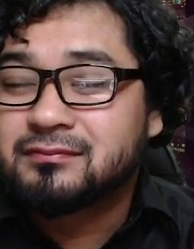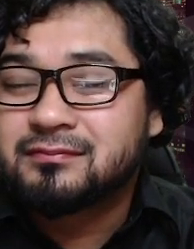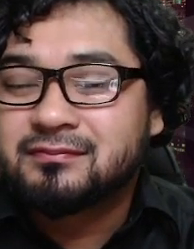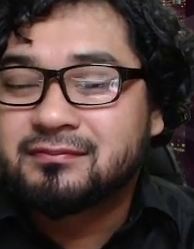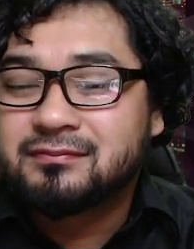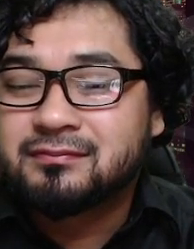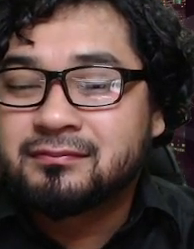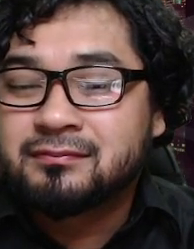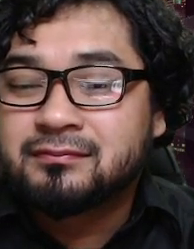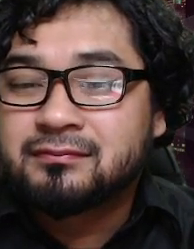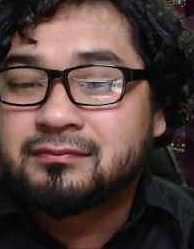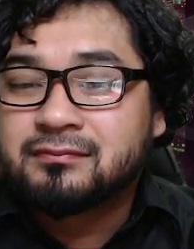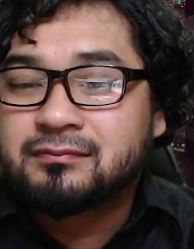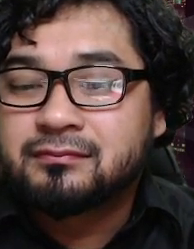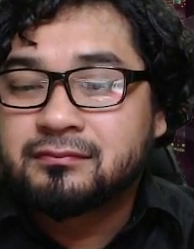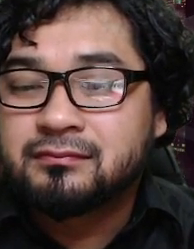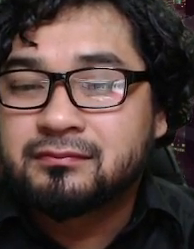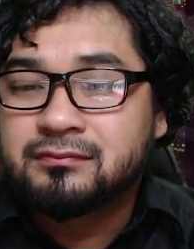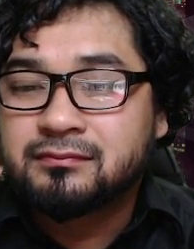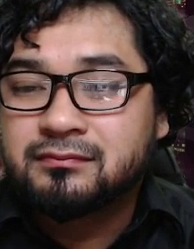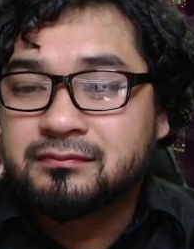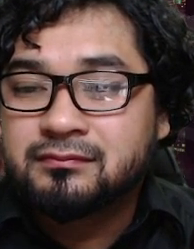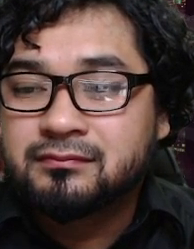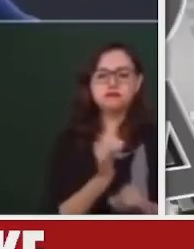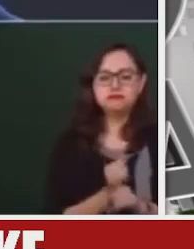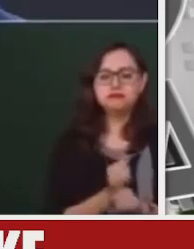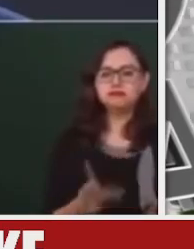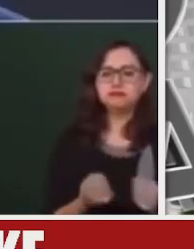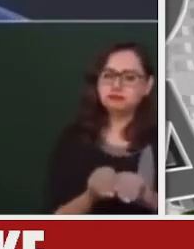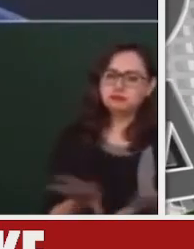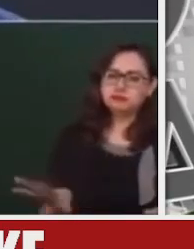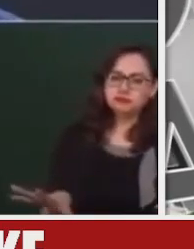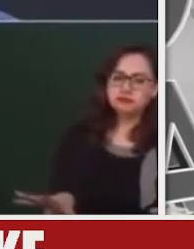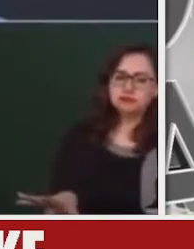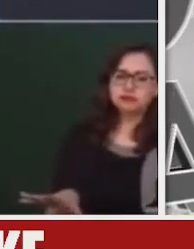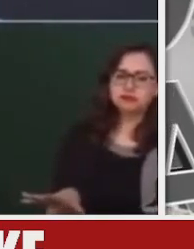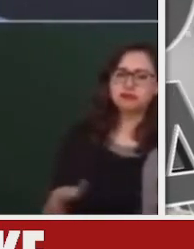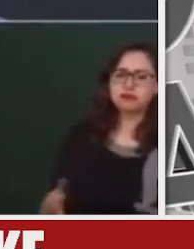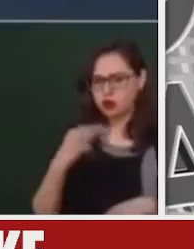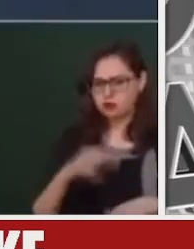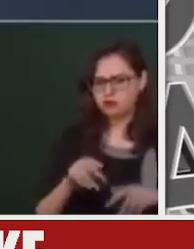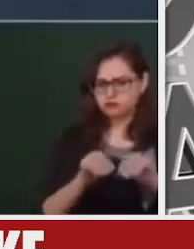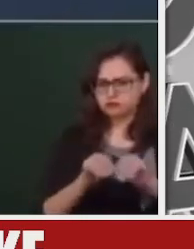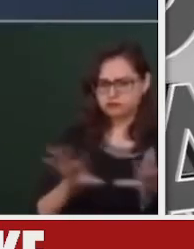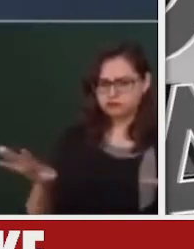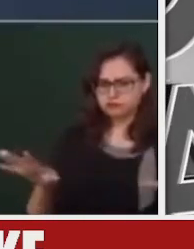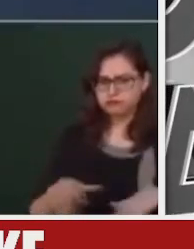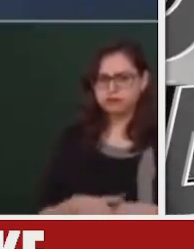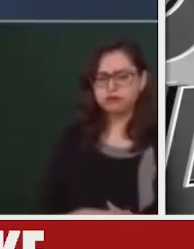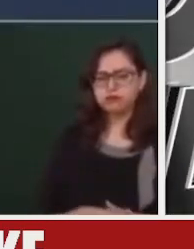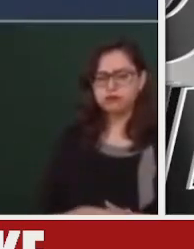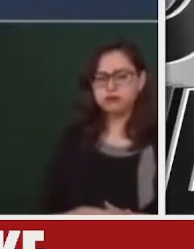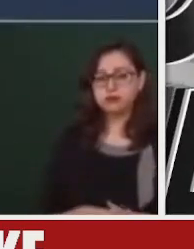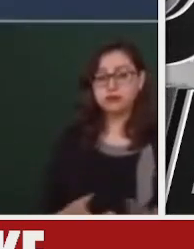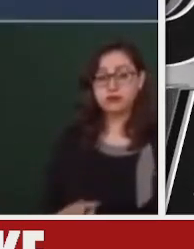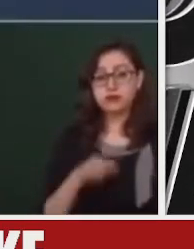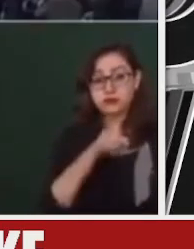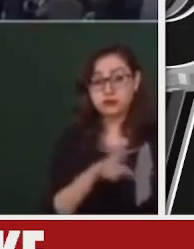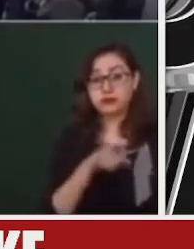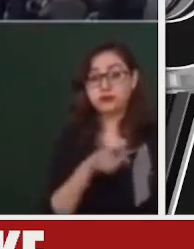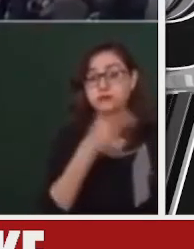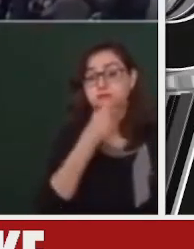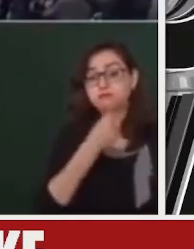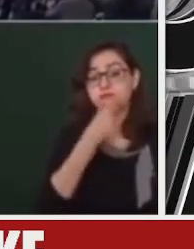otro comentarista que no lo soy promoviendo porque puede ser hasta candidato